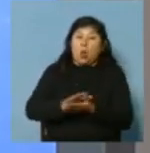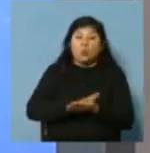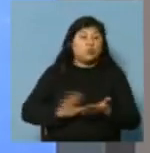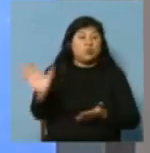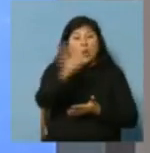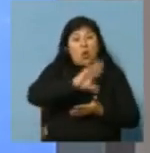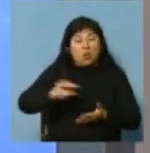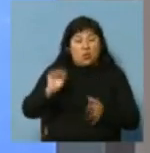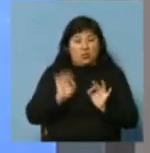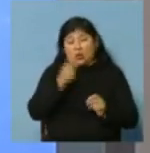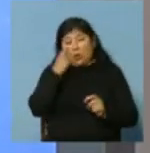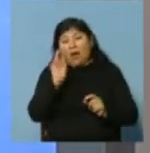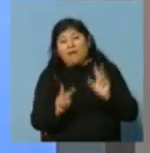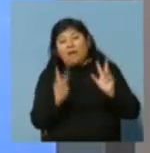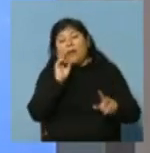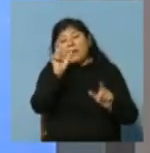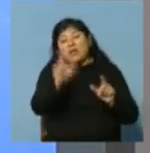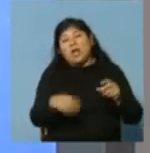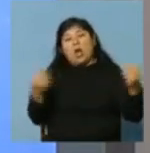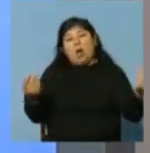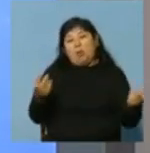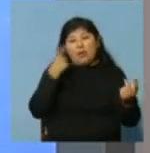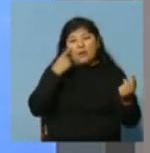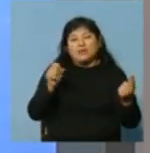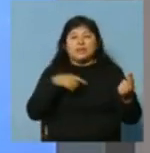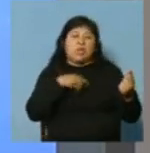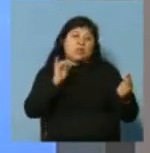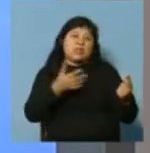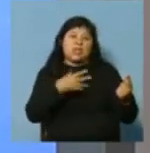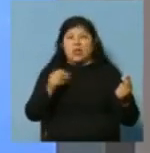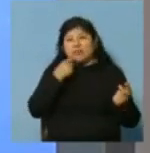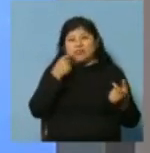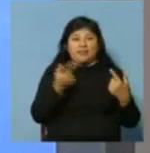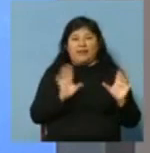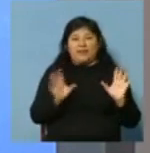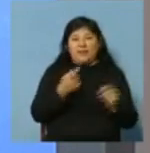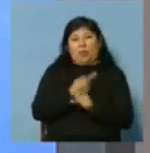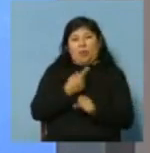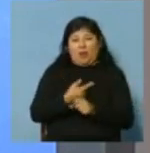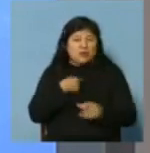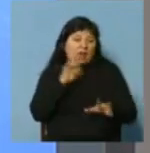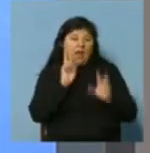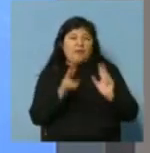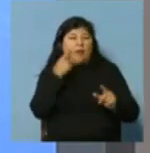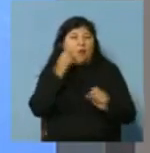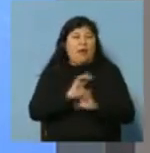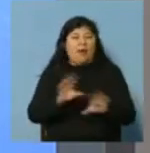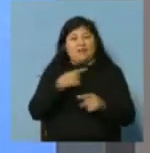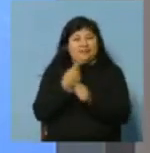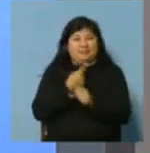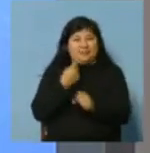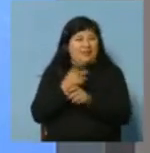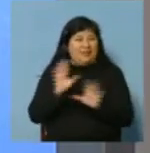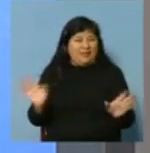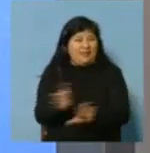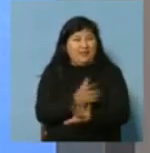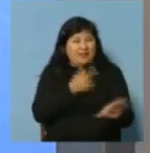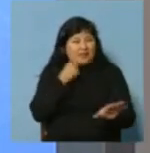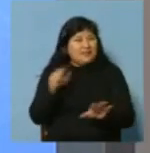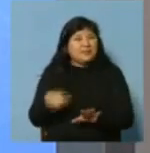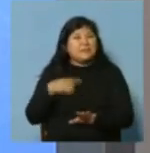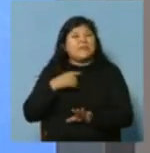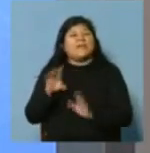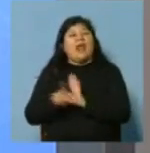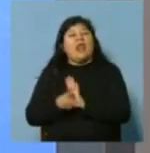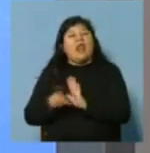independientemente de su condición esto no sólo es una cuestión de ley sino sólo una cuestión de ley digamos